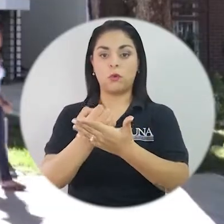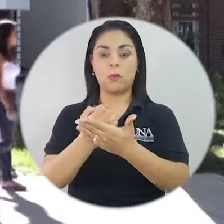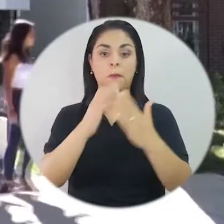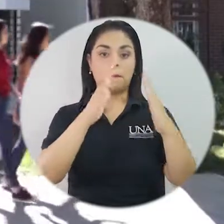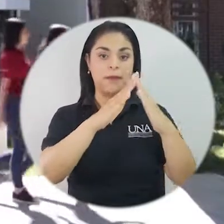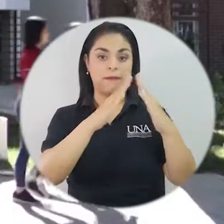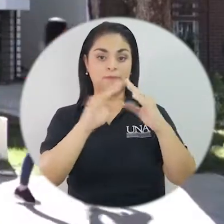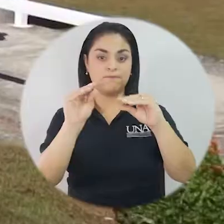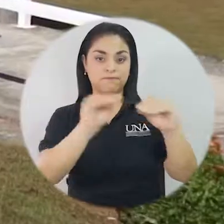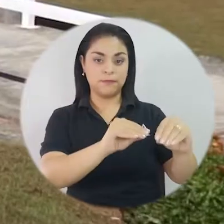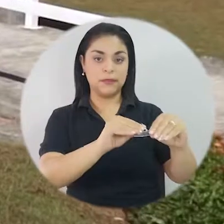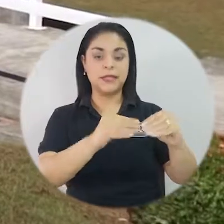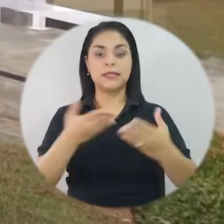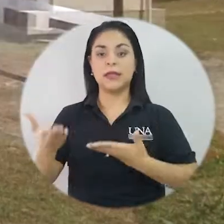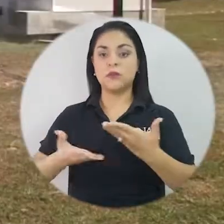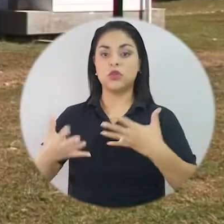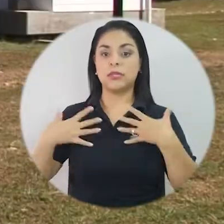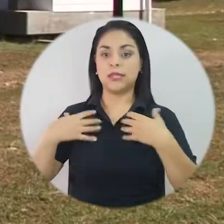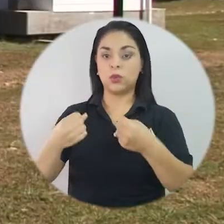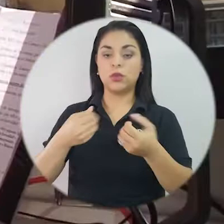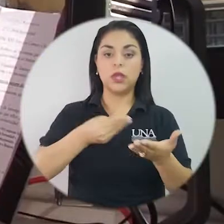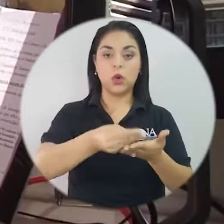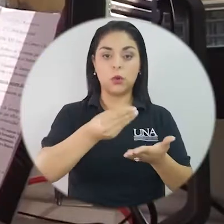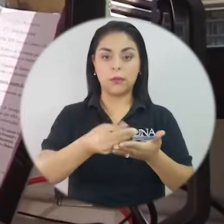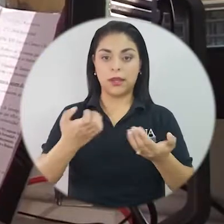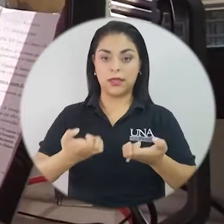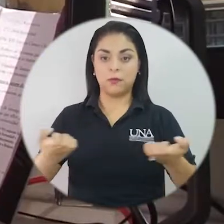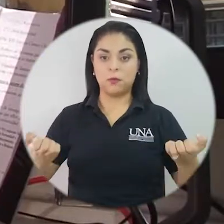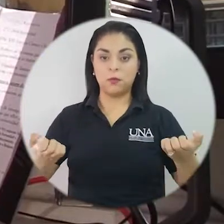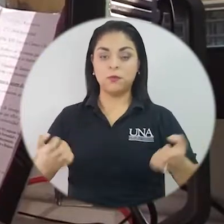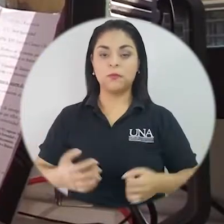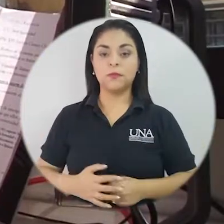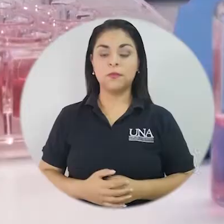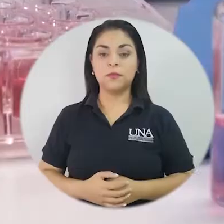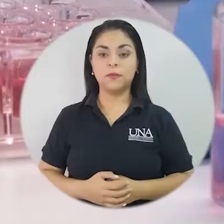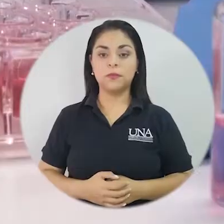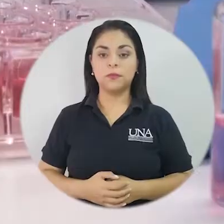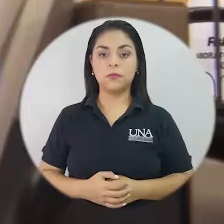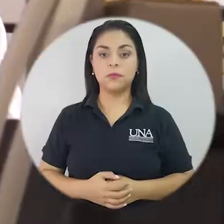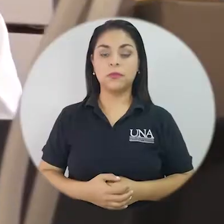económico, residencias, servicios de salud y compra de equipo.